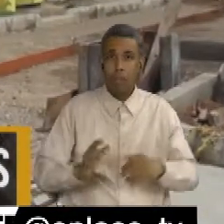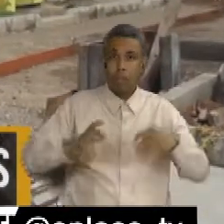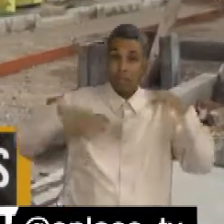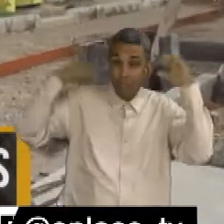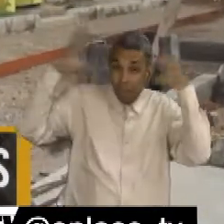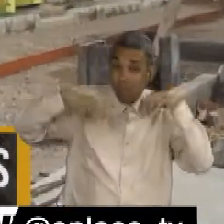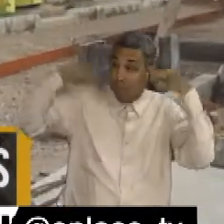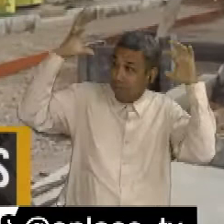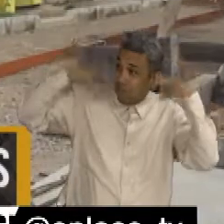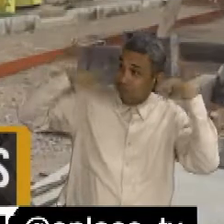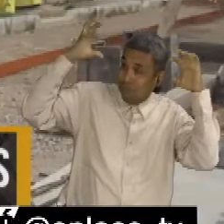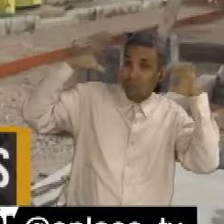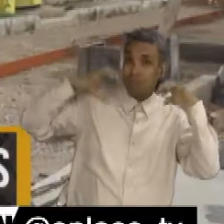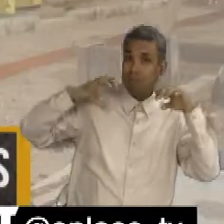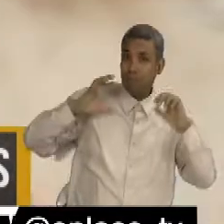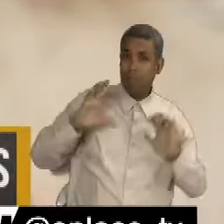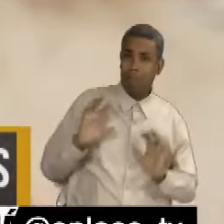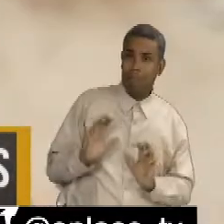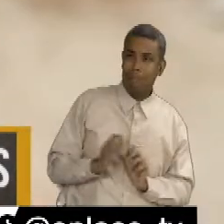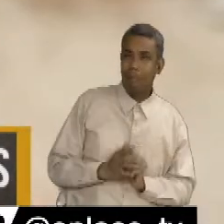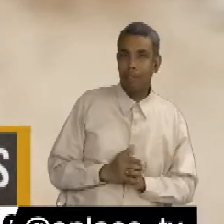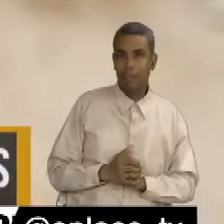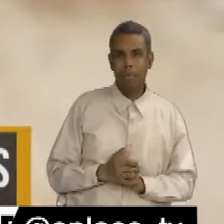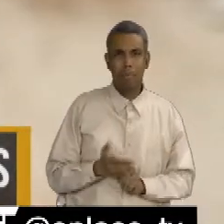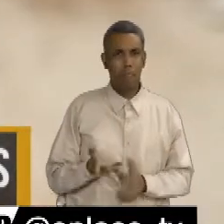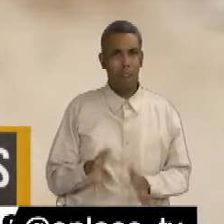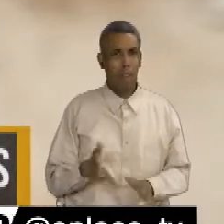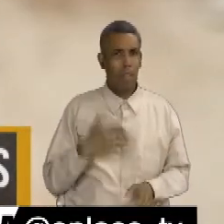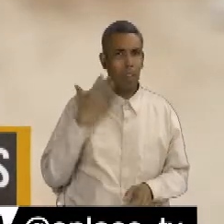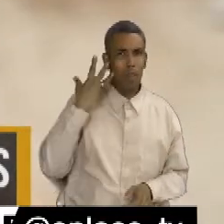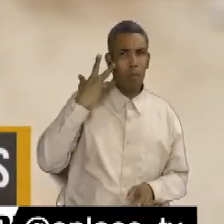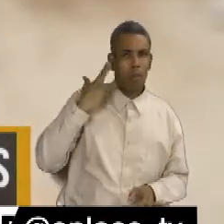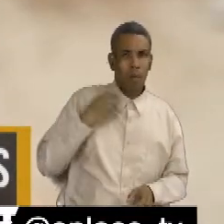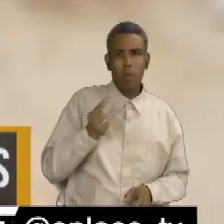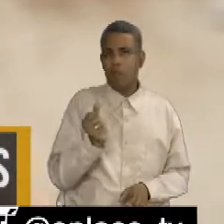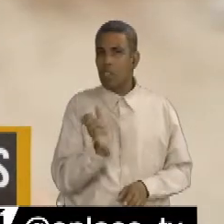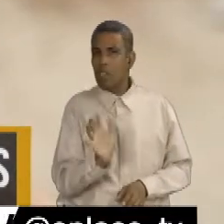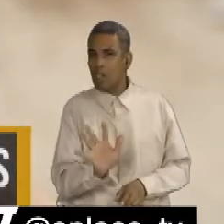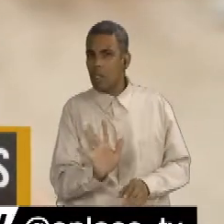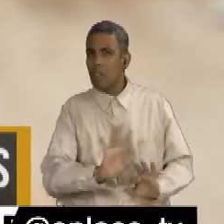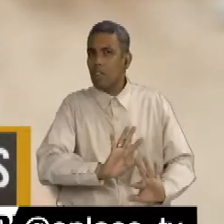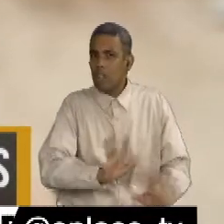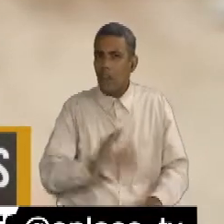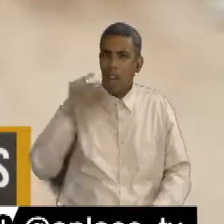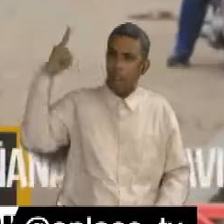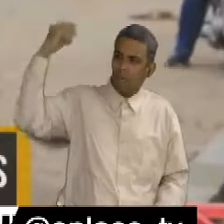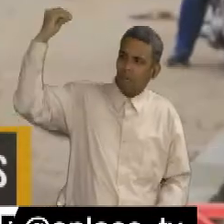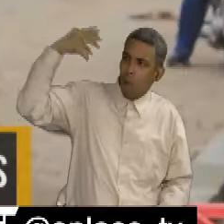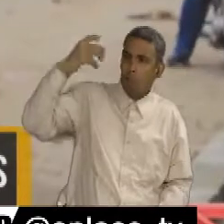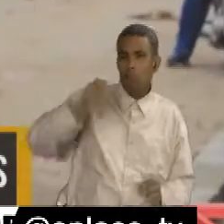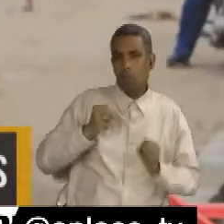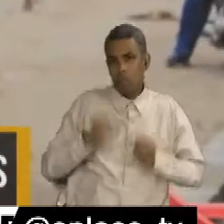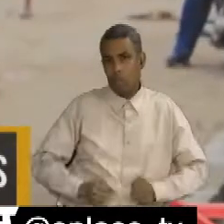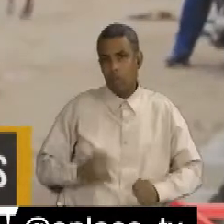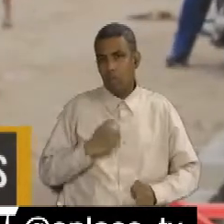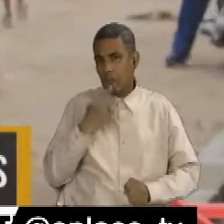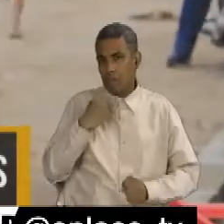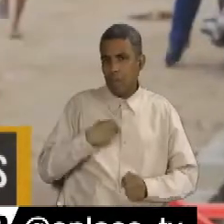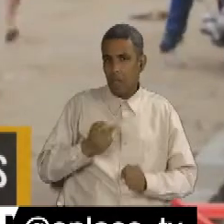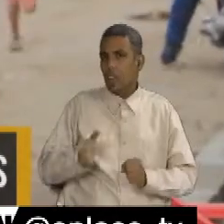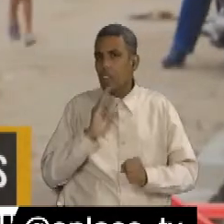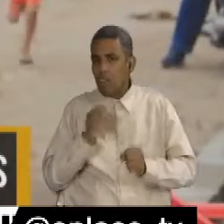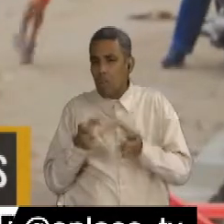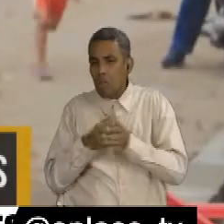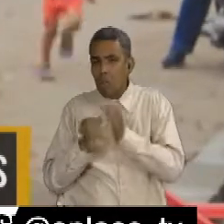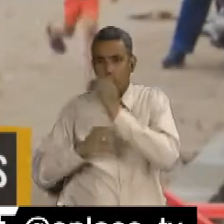está diciendo que va a ser un proceso de 15 días, más o menos en unos 15 días ya empieza un verano fuerte. Lo cierto es que aquí, en el